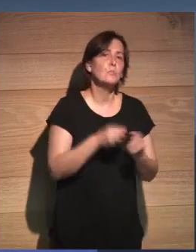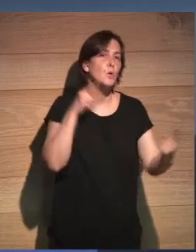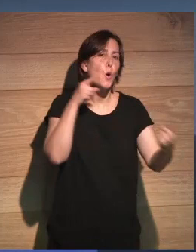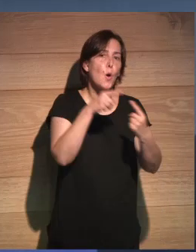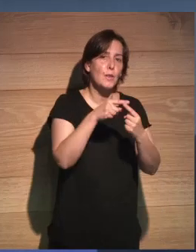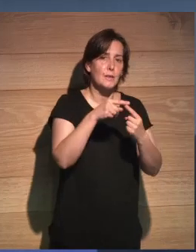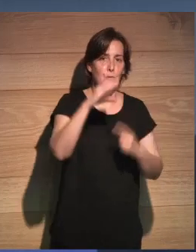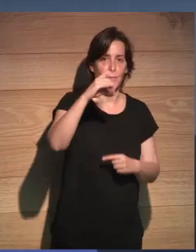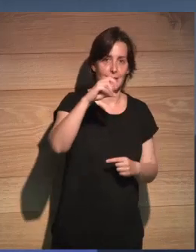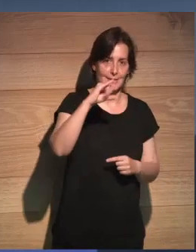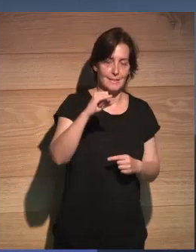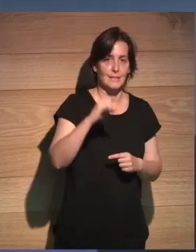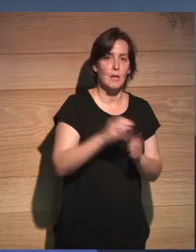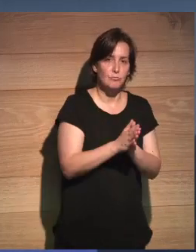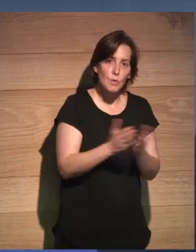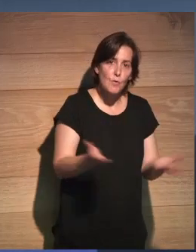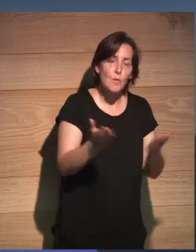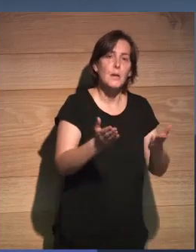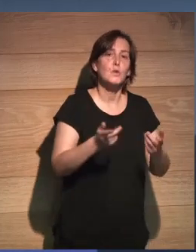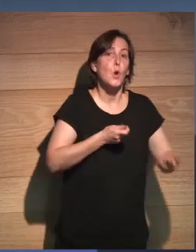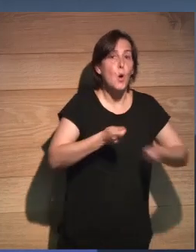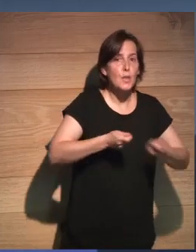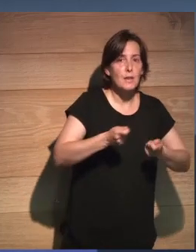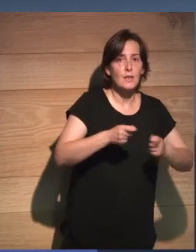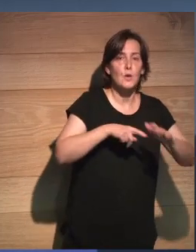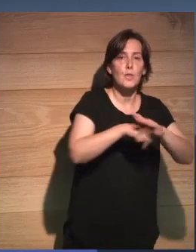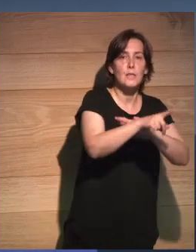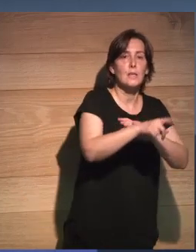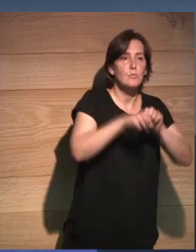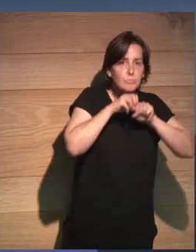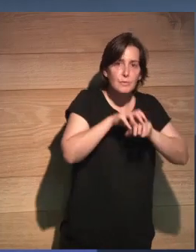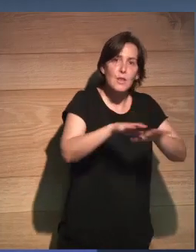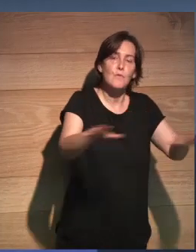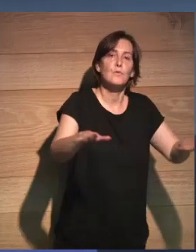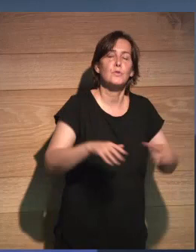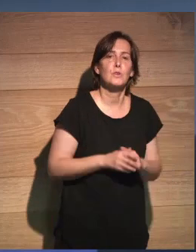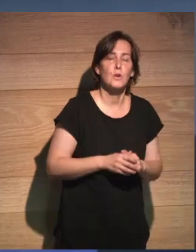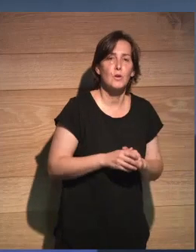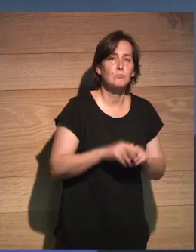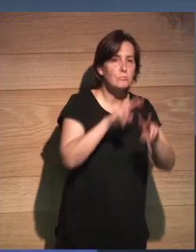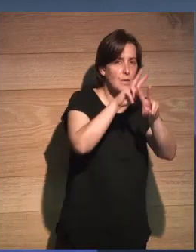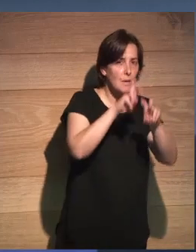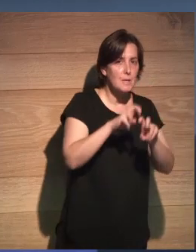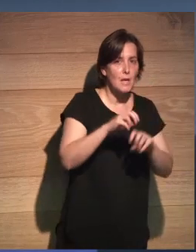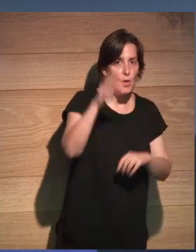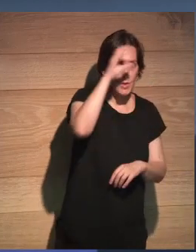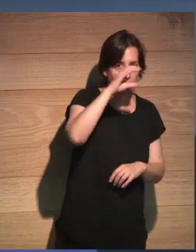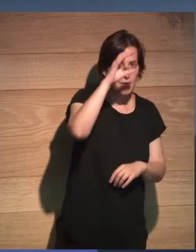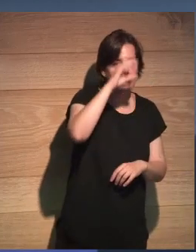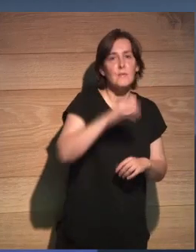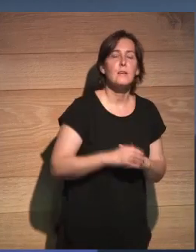del CSIC: el fomento, coordinación, desarrollo y difusión de la investigación